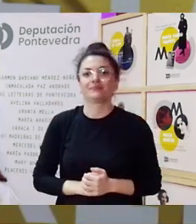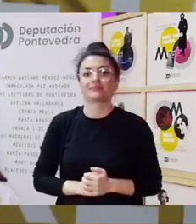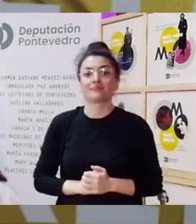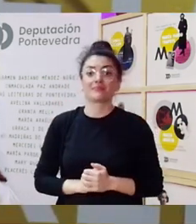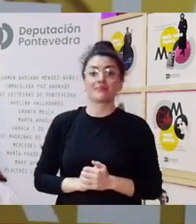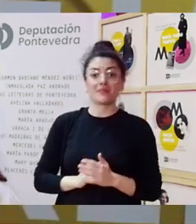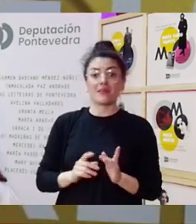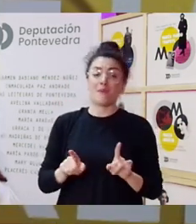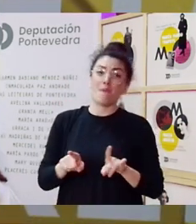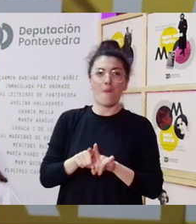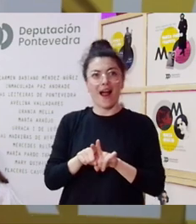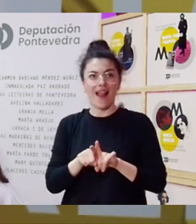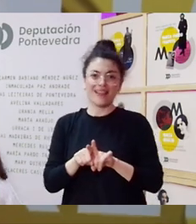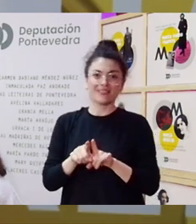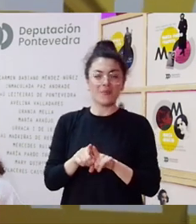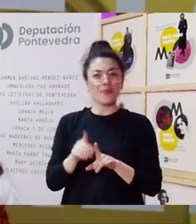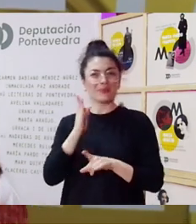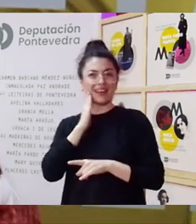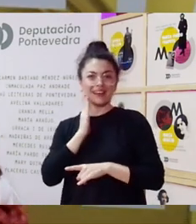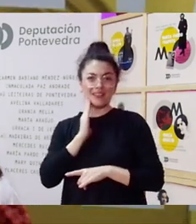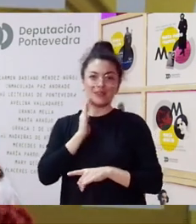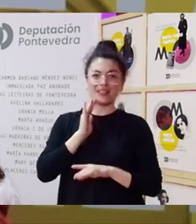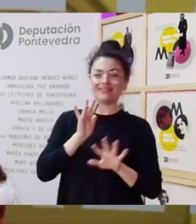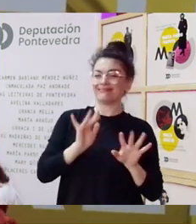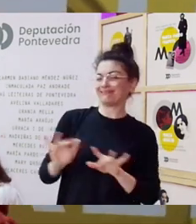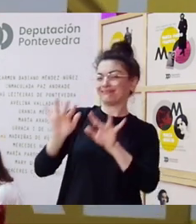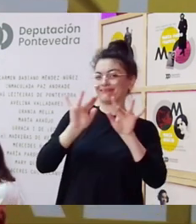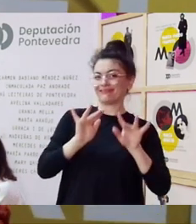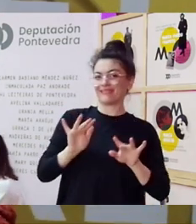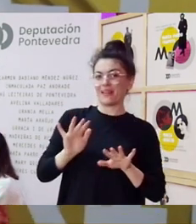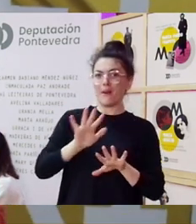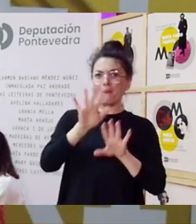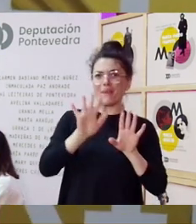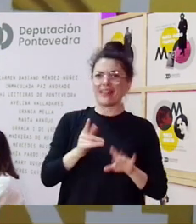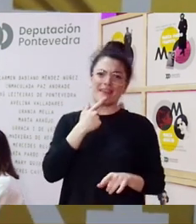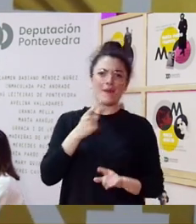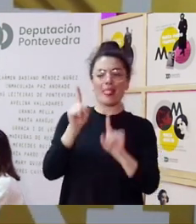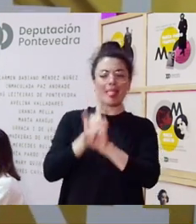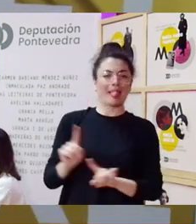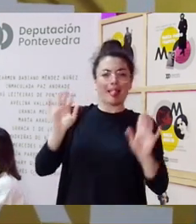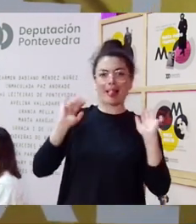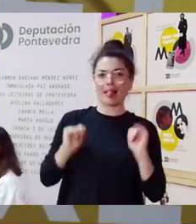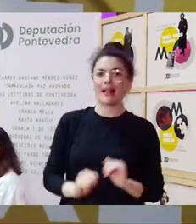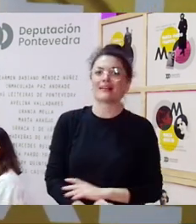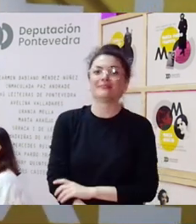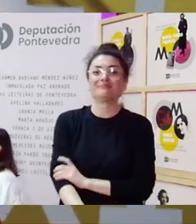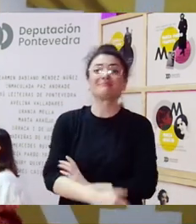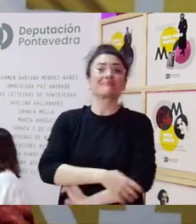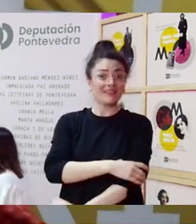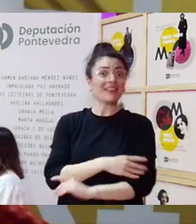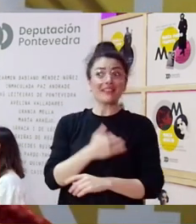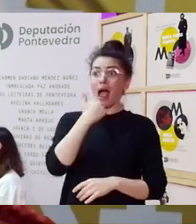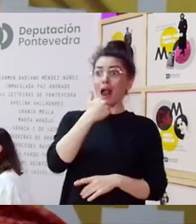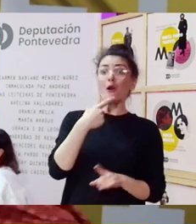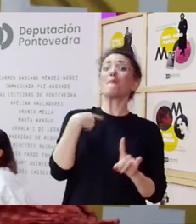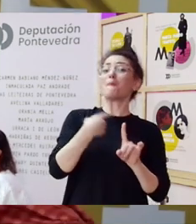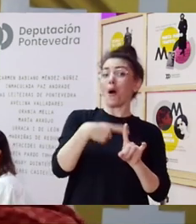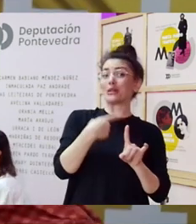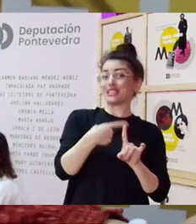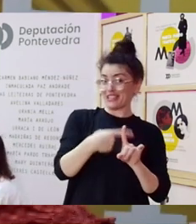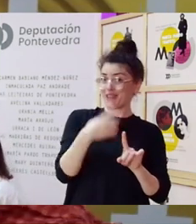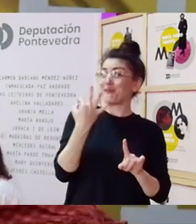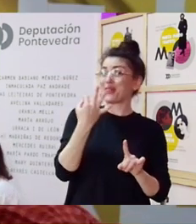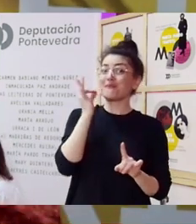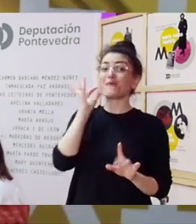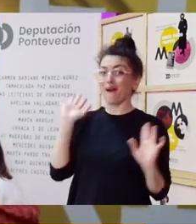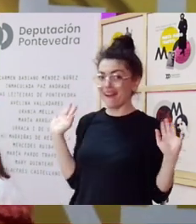tan cariñosiñas, tan encantadoras, que quen van pensar mal en nos? Bueno, alguna cosa tiña que xogar o noso verdad, favor. En algo